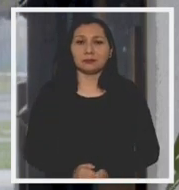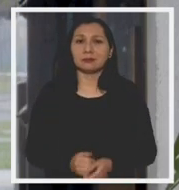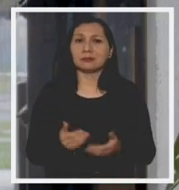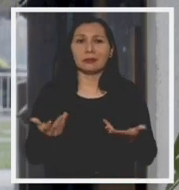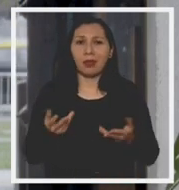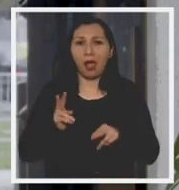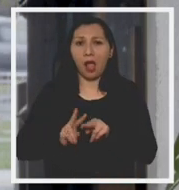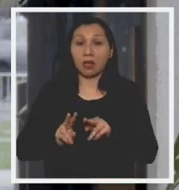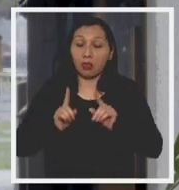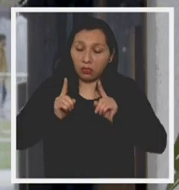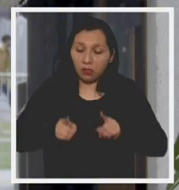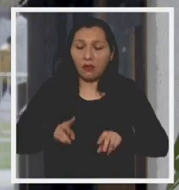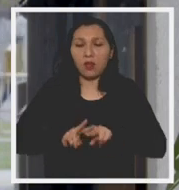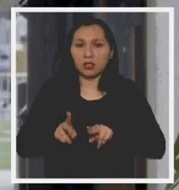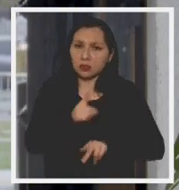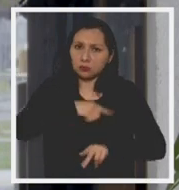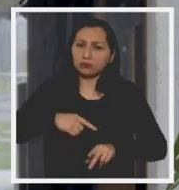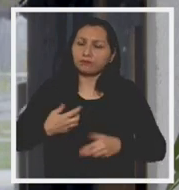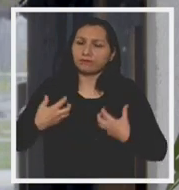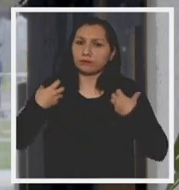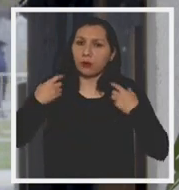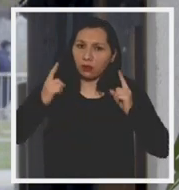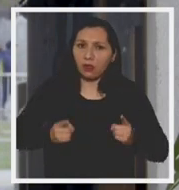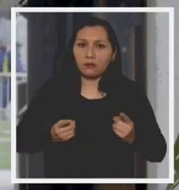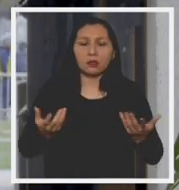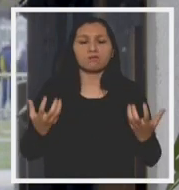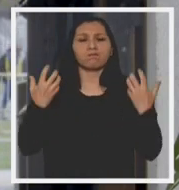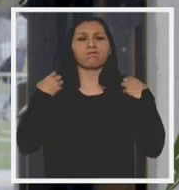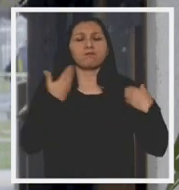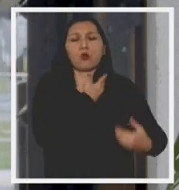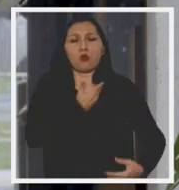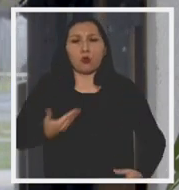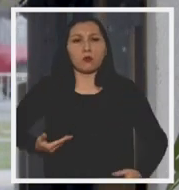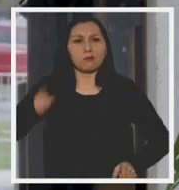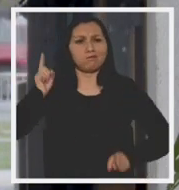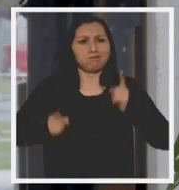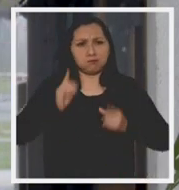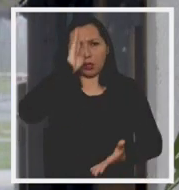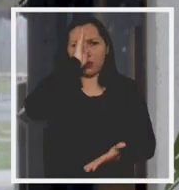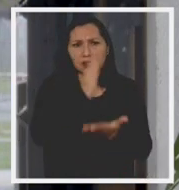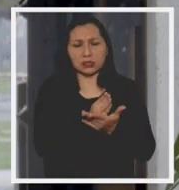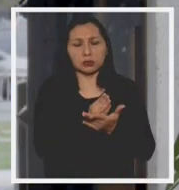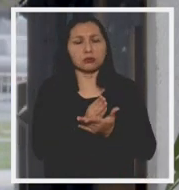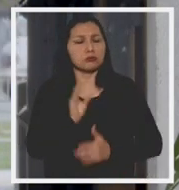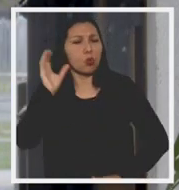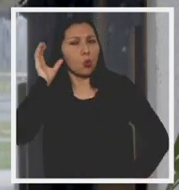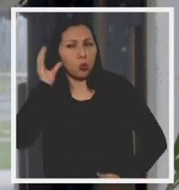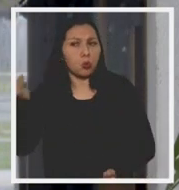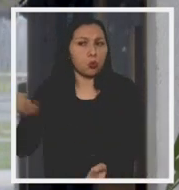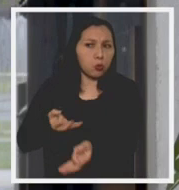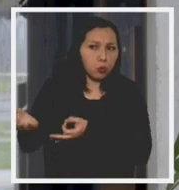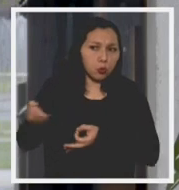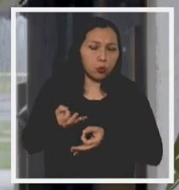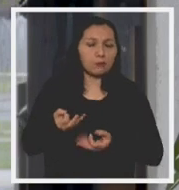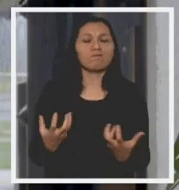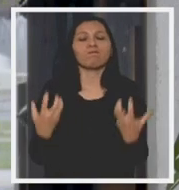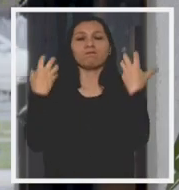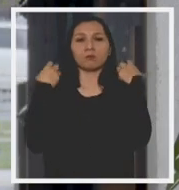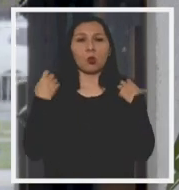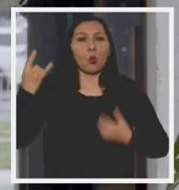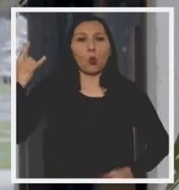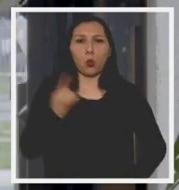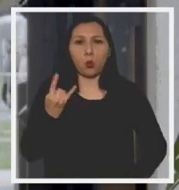Haciendo lo que hay que hacer, lo que debemos hacer, gobernar, tomando decisiones, escuchando y haciéndonos cargo